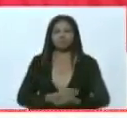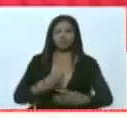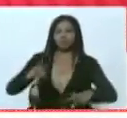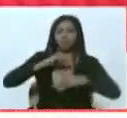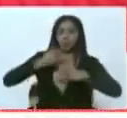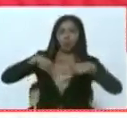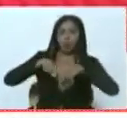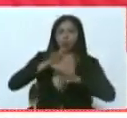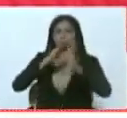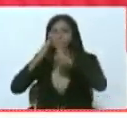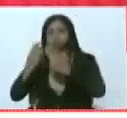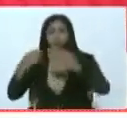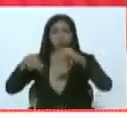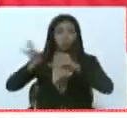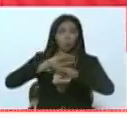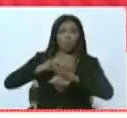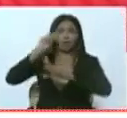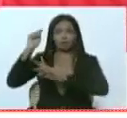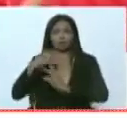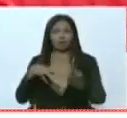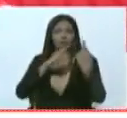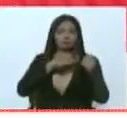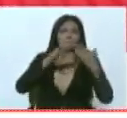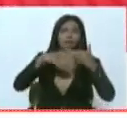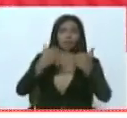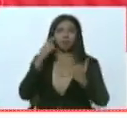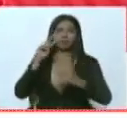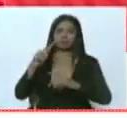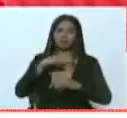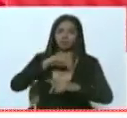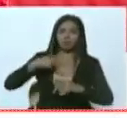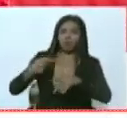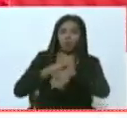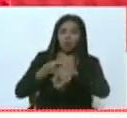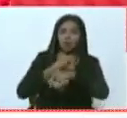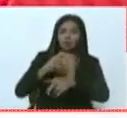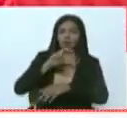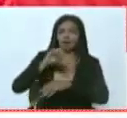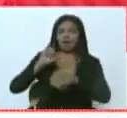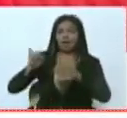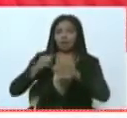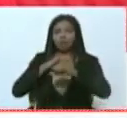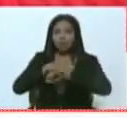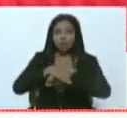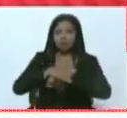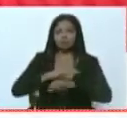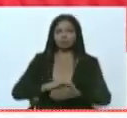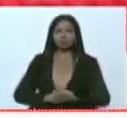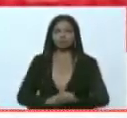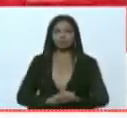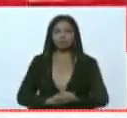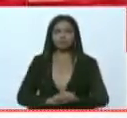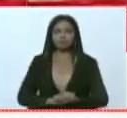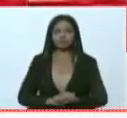asumiendo con organización todas las tareas, como decía nuestro gobernador Héctor Rodríguez,